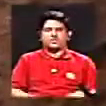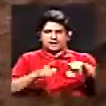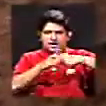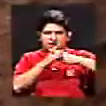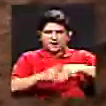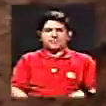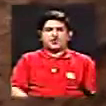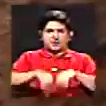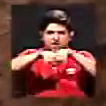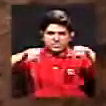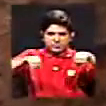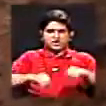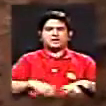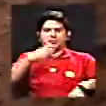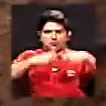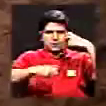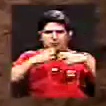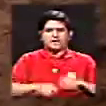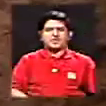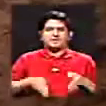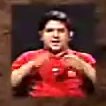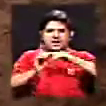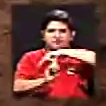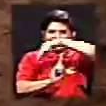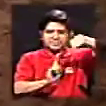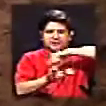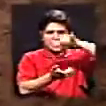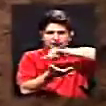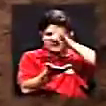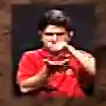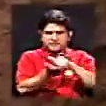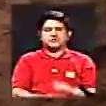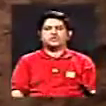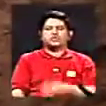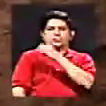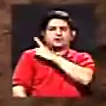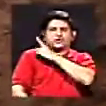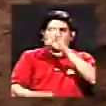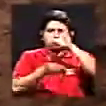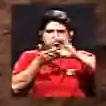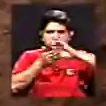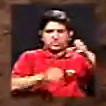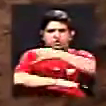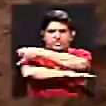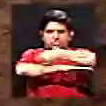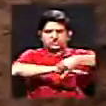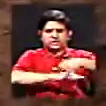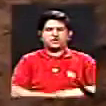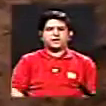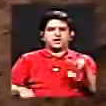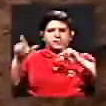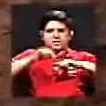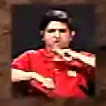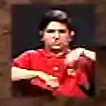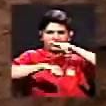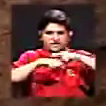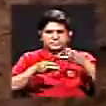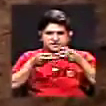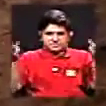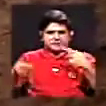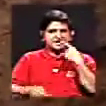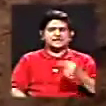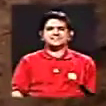la alcantarilla que colapsó en la vía de circunvalación. Directores del Colegio de Ingenieros y del ANAME señalan falla de